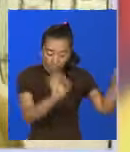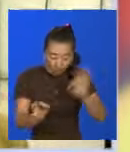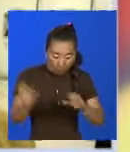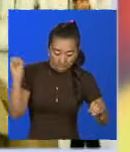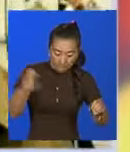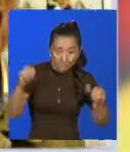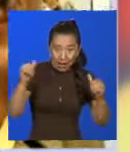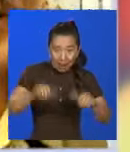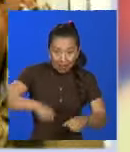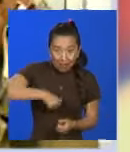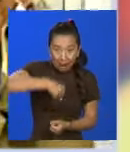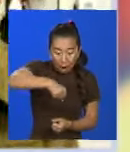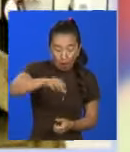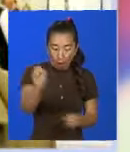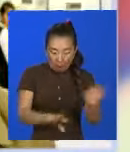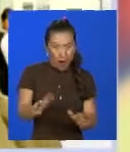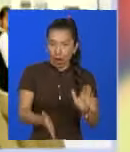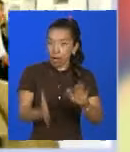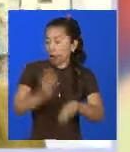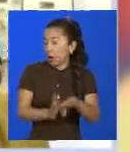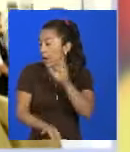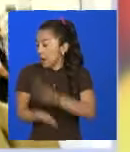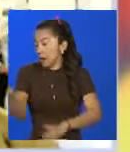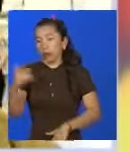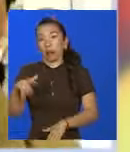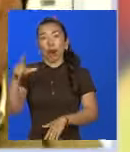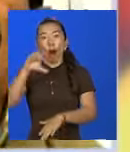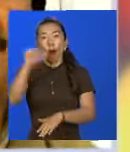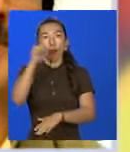lenguas diferentes. Y en ese proceso han estado años